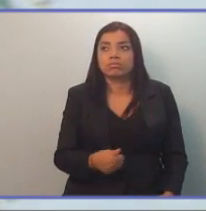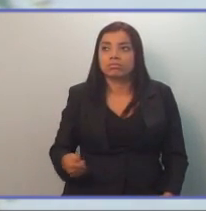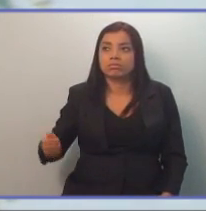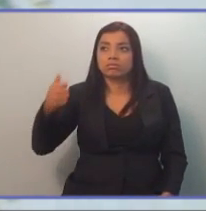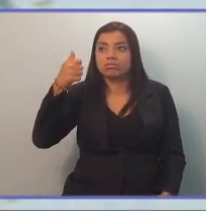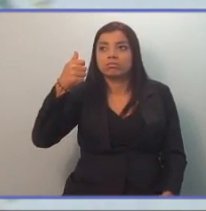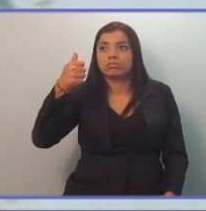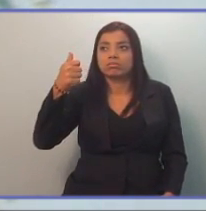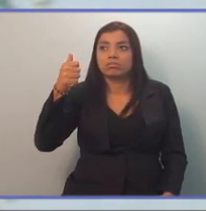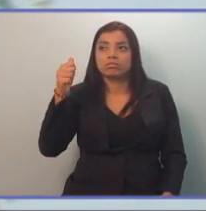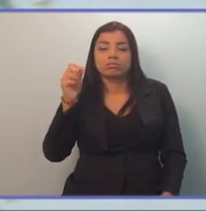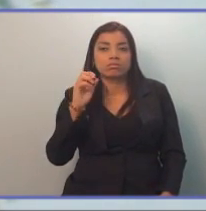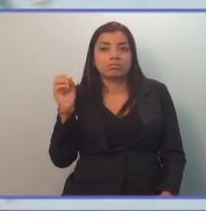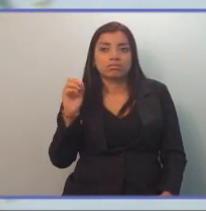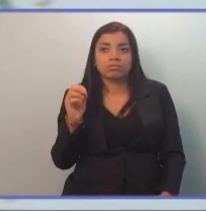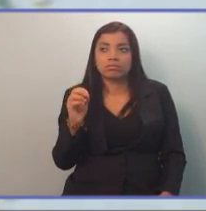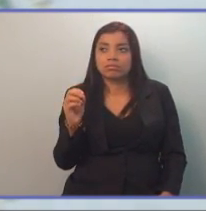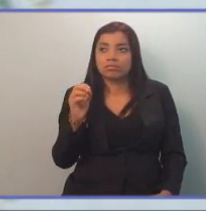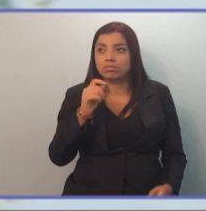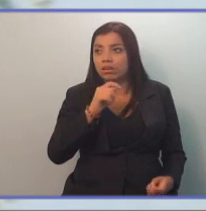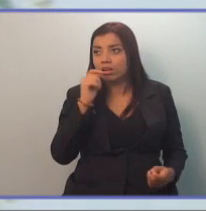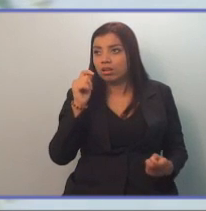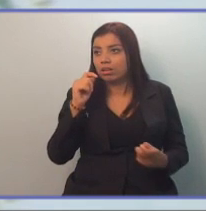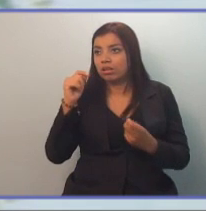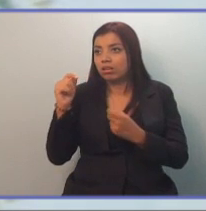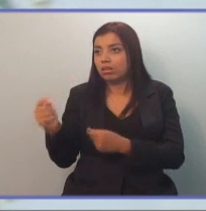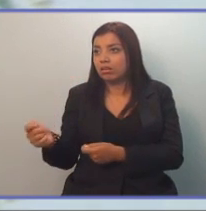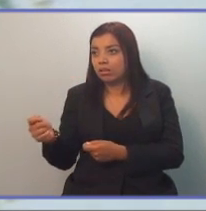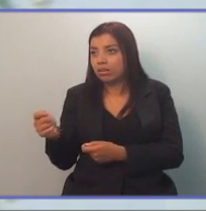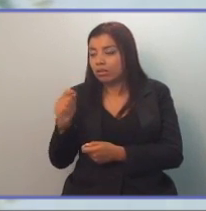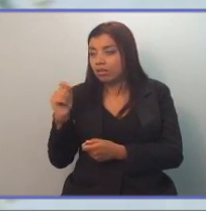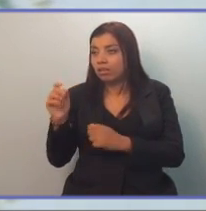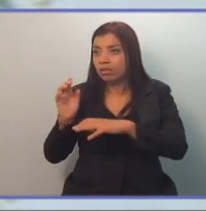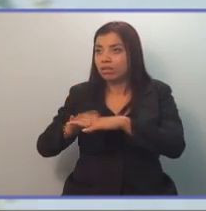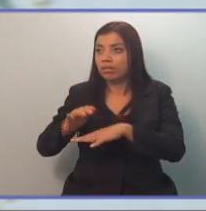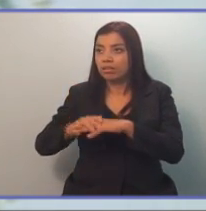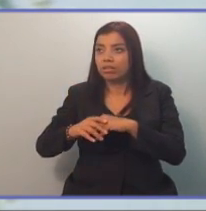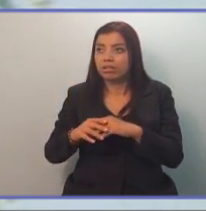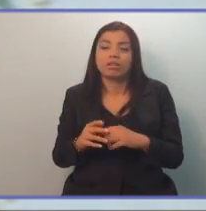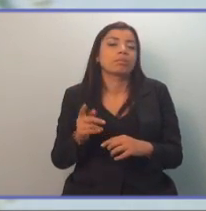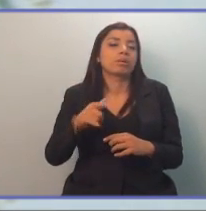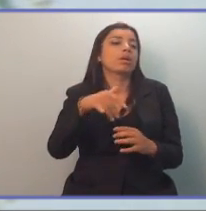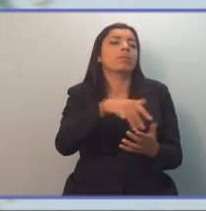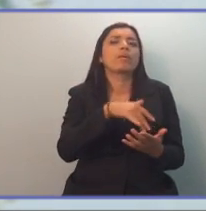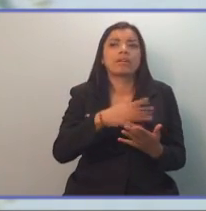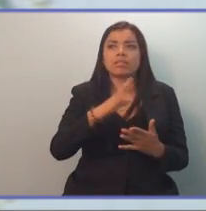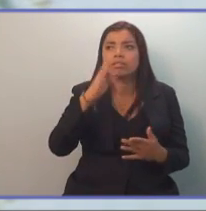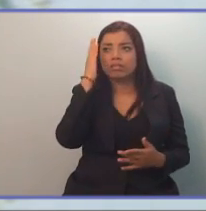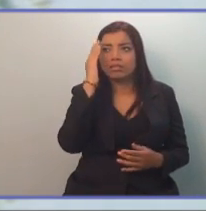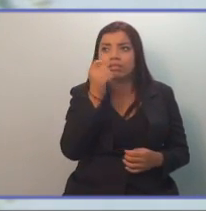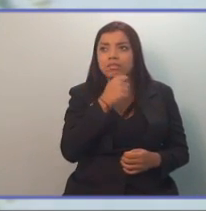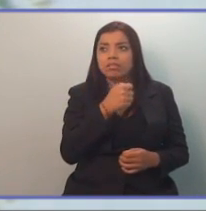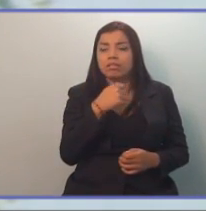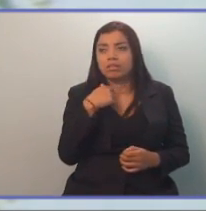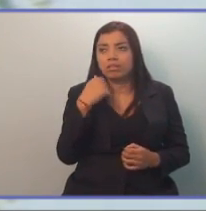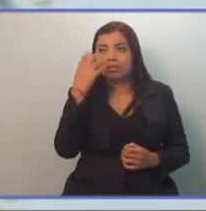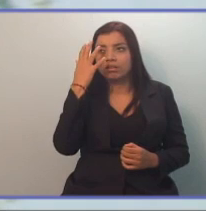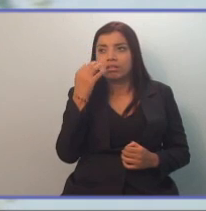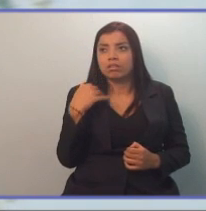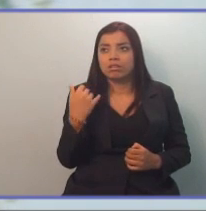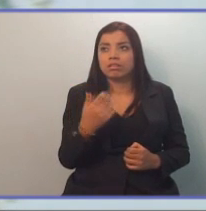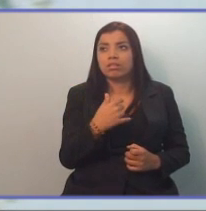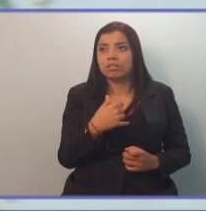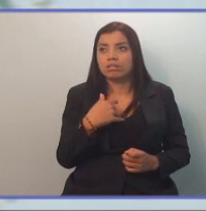veces ni siquiera había sido notificado del resultado de la investigación. Creo que debemos de ponernos a